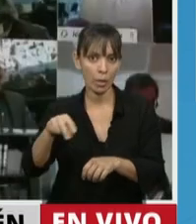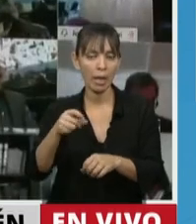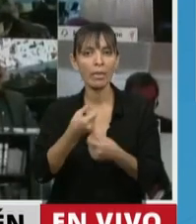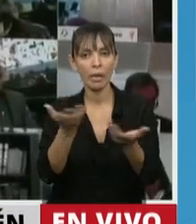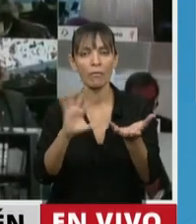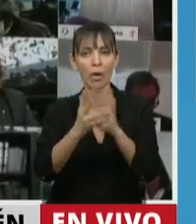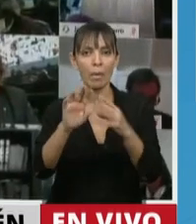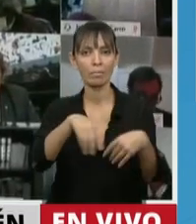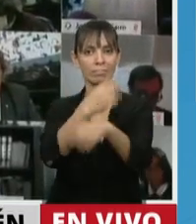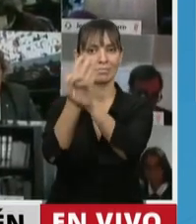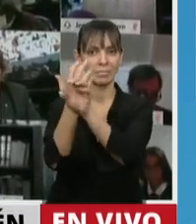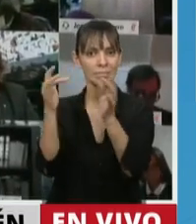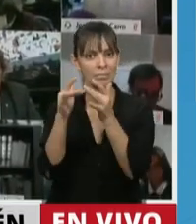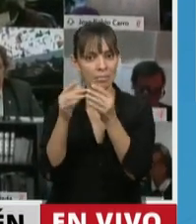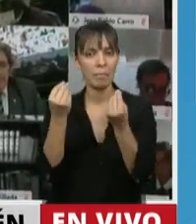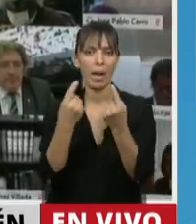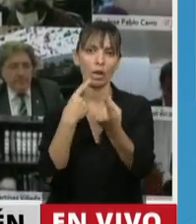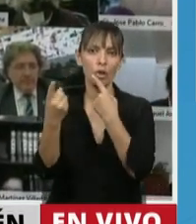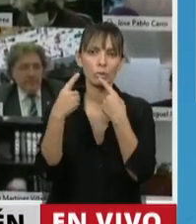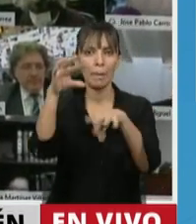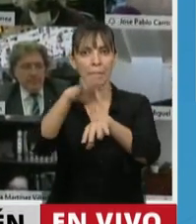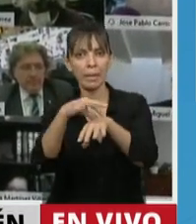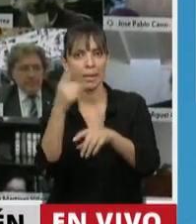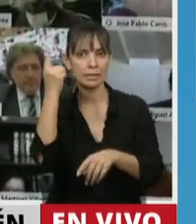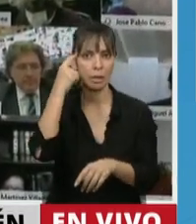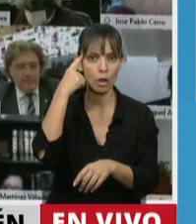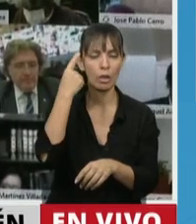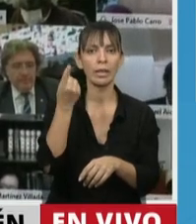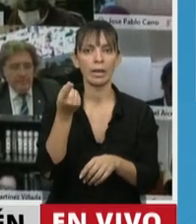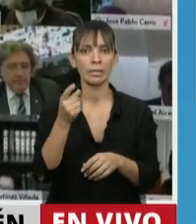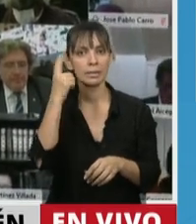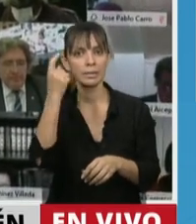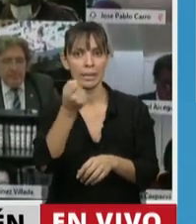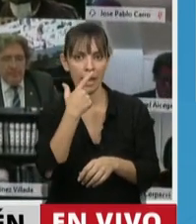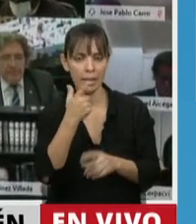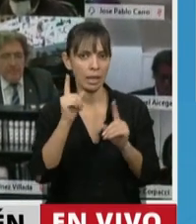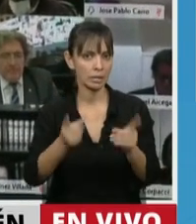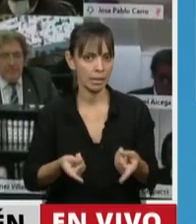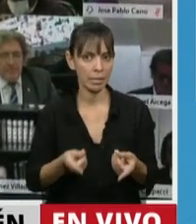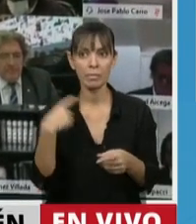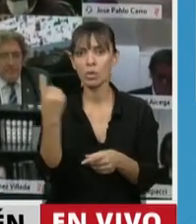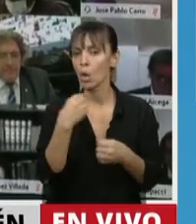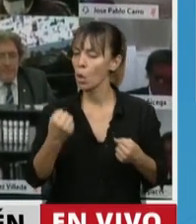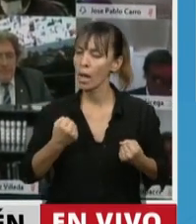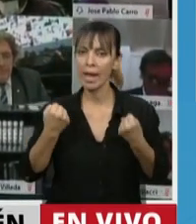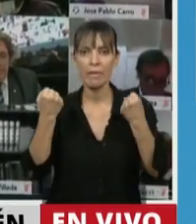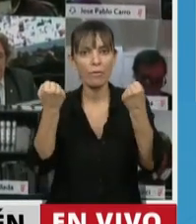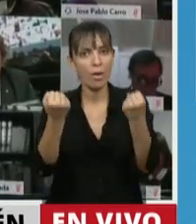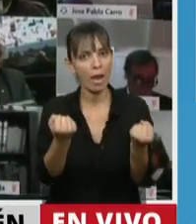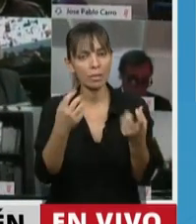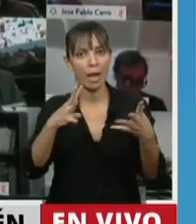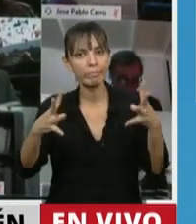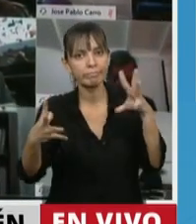online en las consultas médicas, psicológicas y psiquiátricas. Todos estamos haciendo un gran esfuerzo para